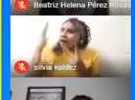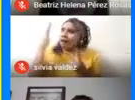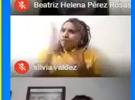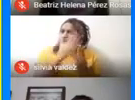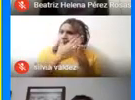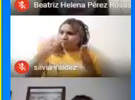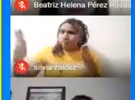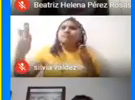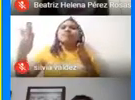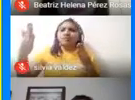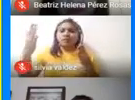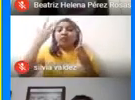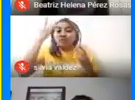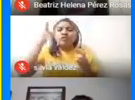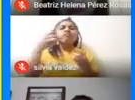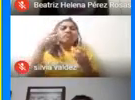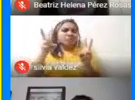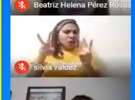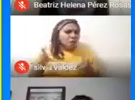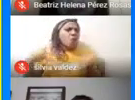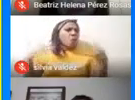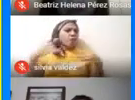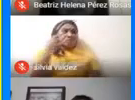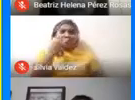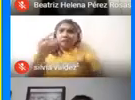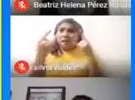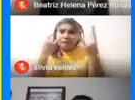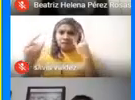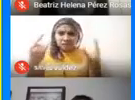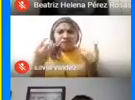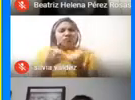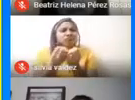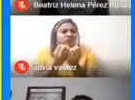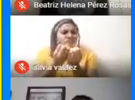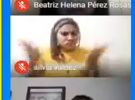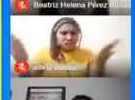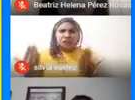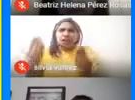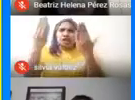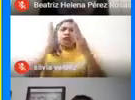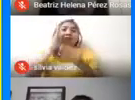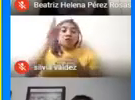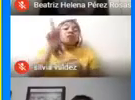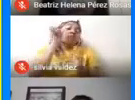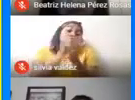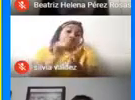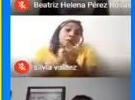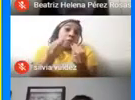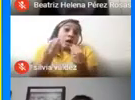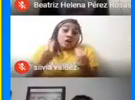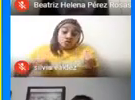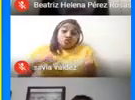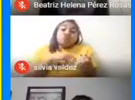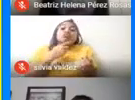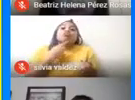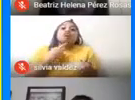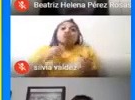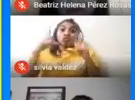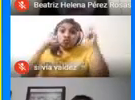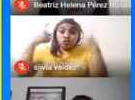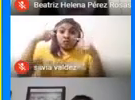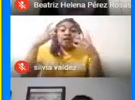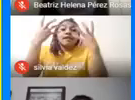venideras, porque van a haber temas muy, muy interesantes y que nos van a servir muchísimo, como les digo, para los que nos gusta el turismo y para los que